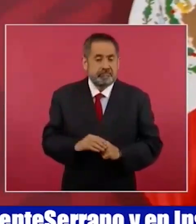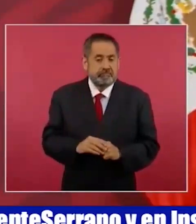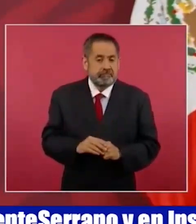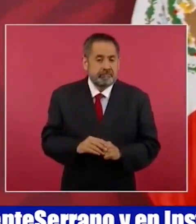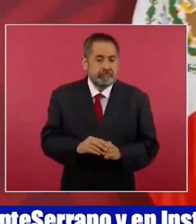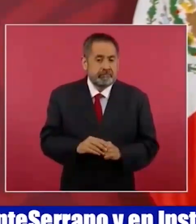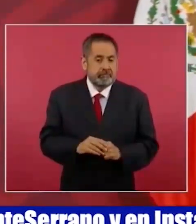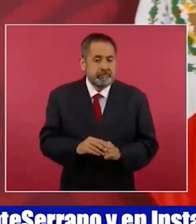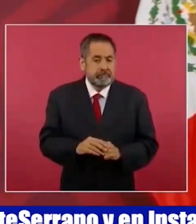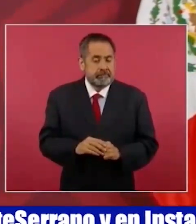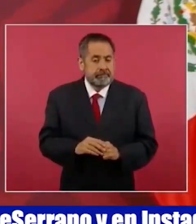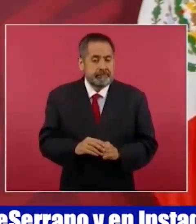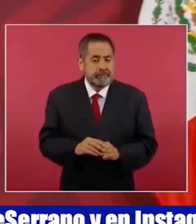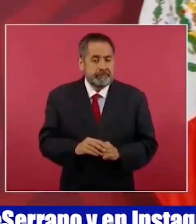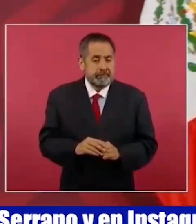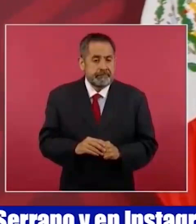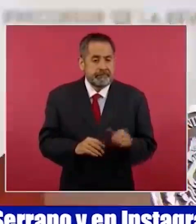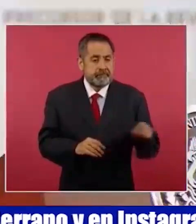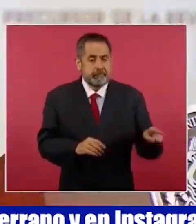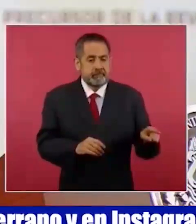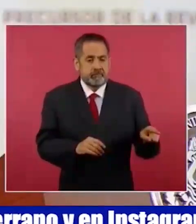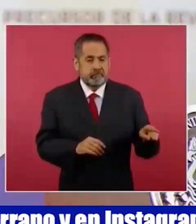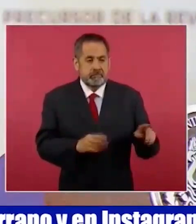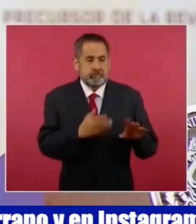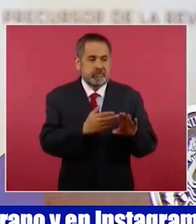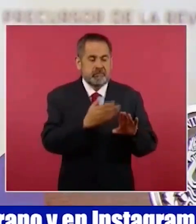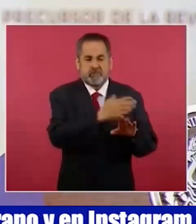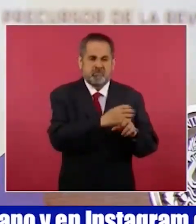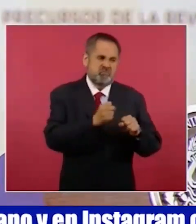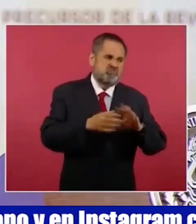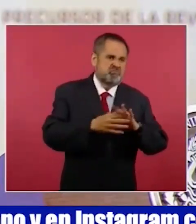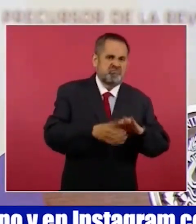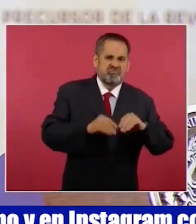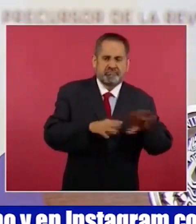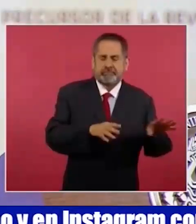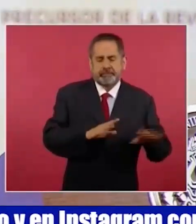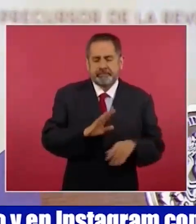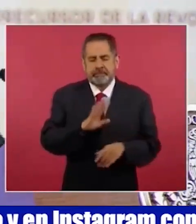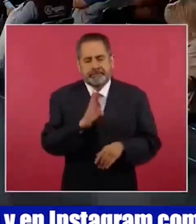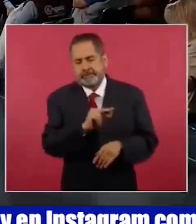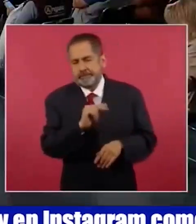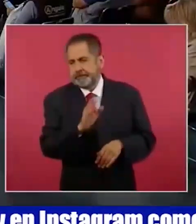ya no tiene el peso que tenía antes.